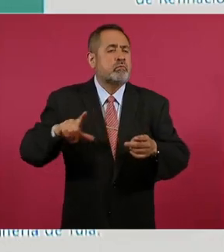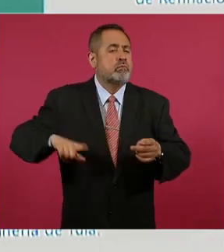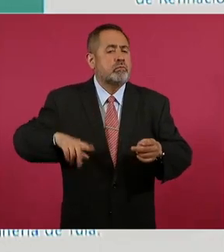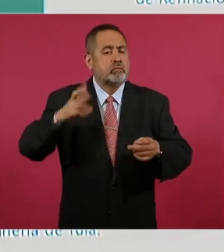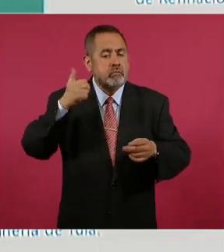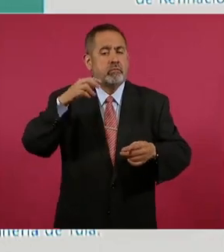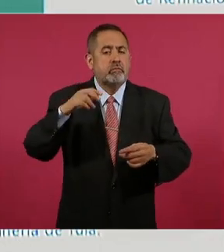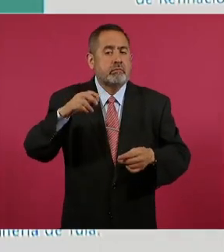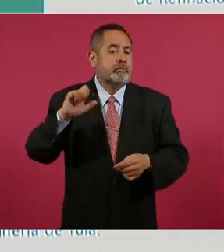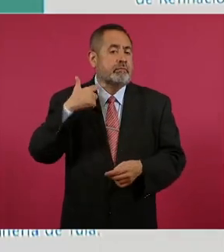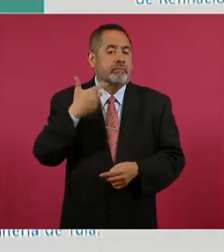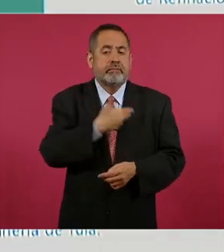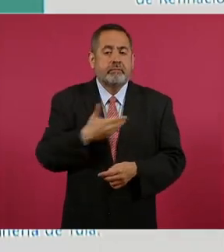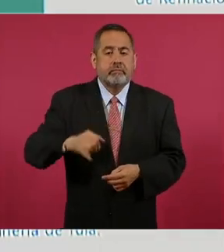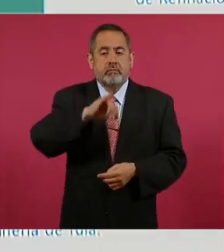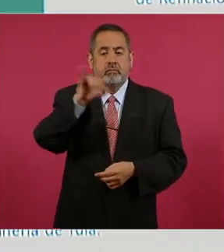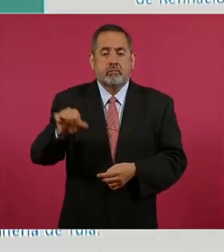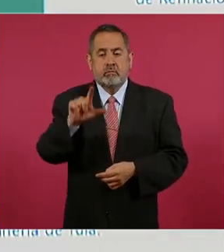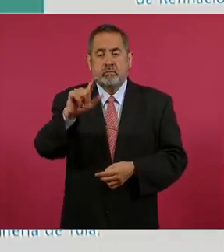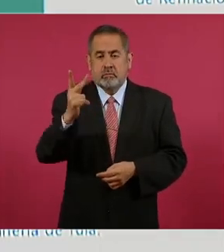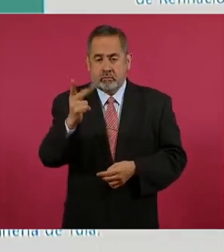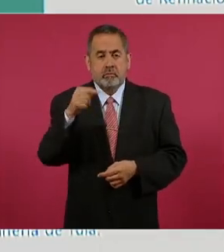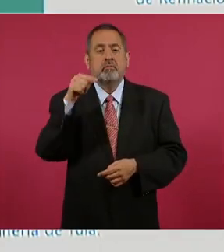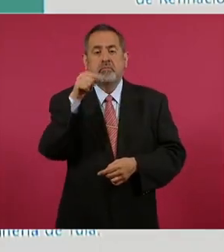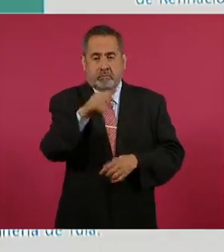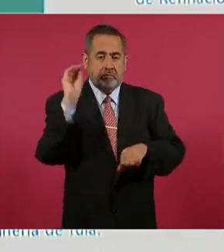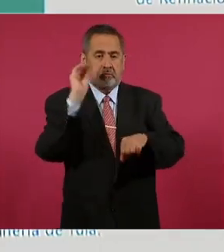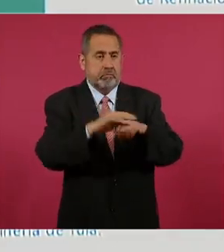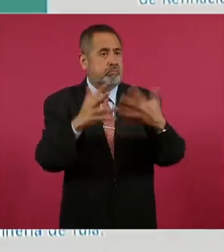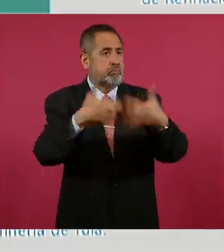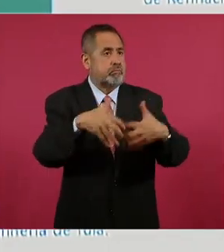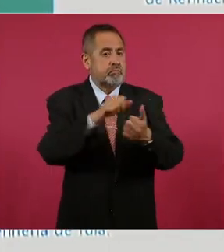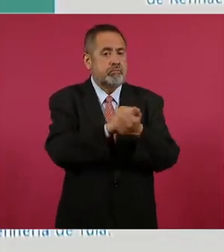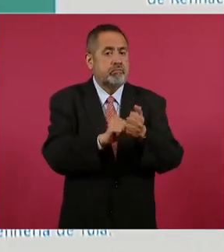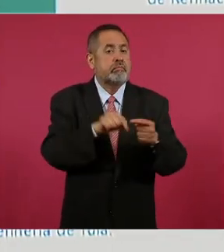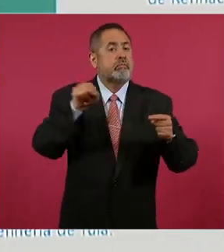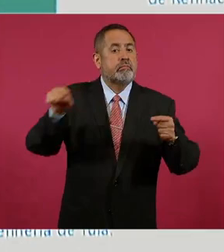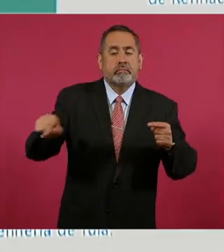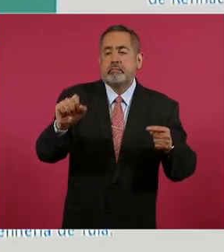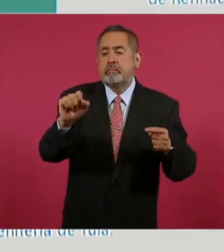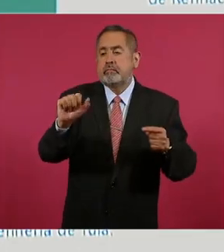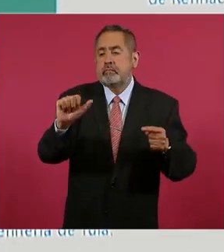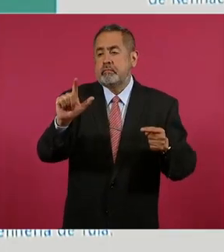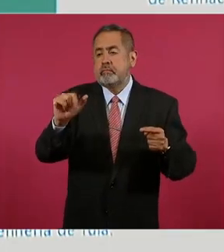López Portillo, la refinería de Salina Cruz.